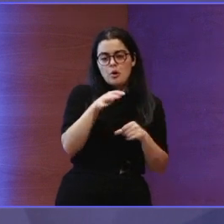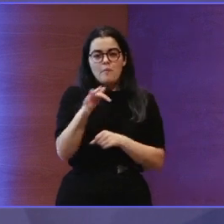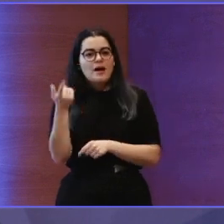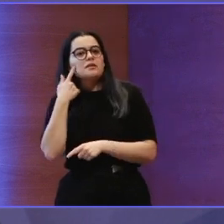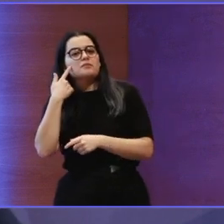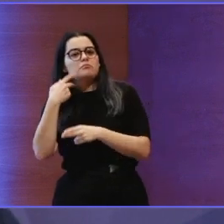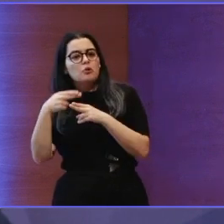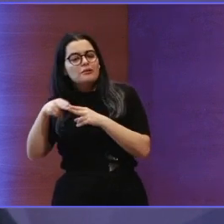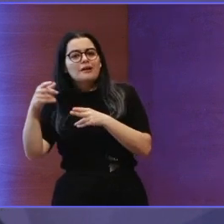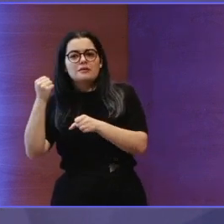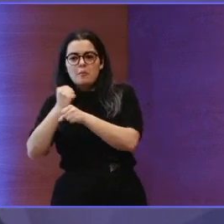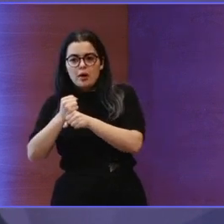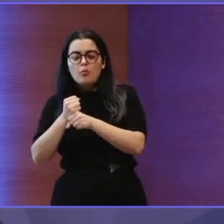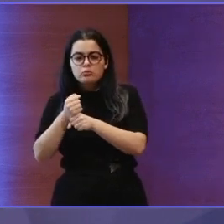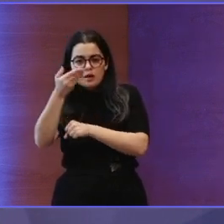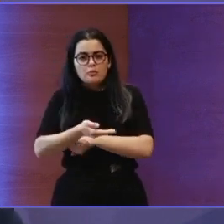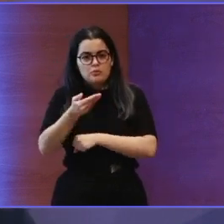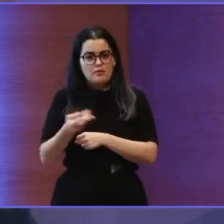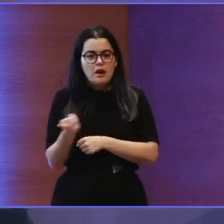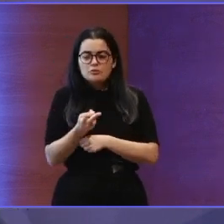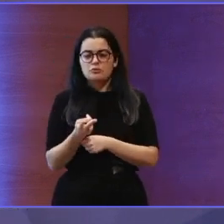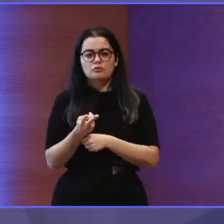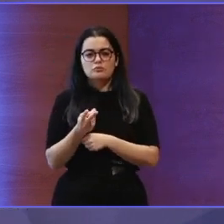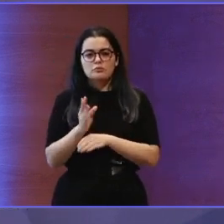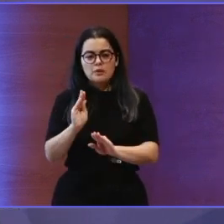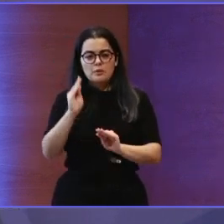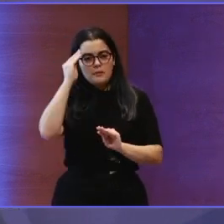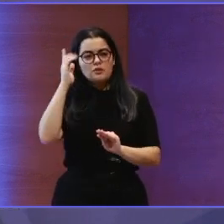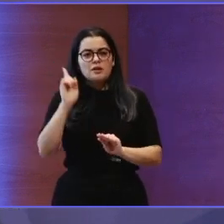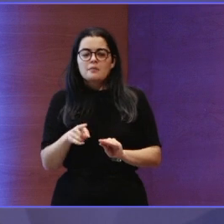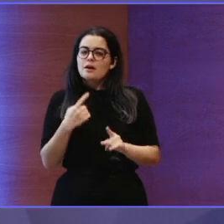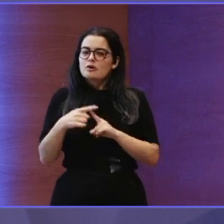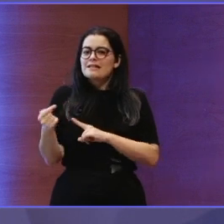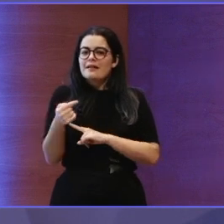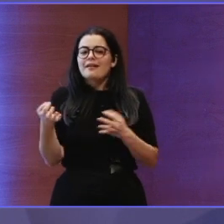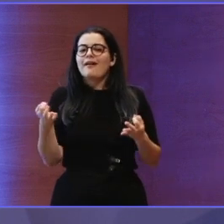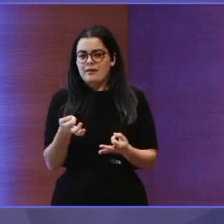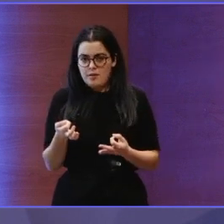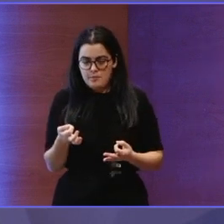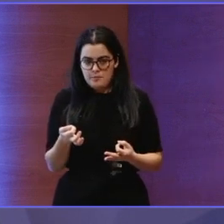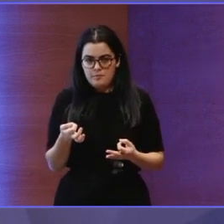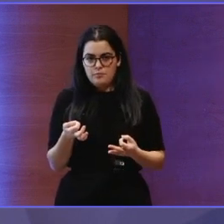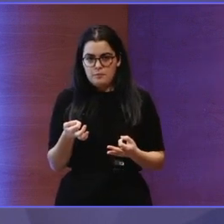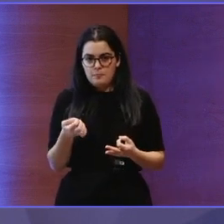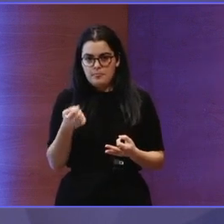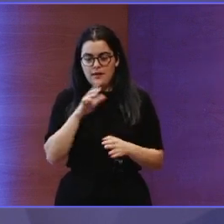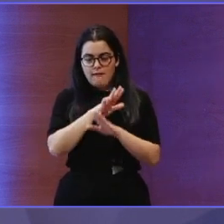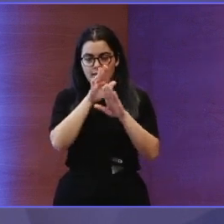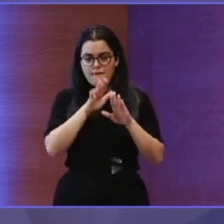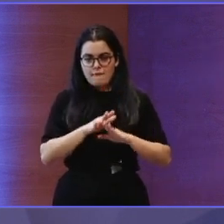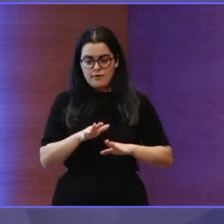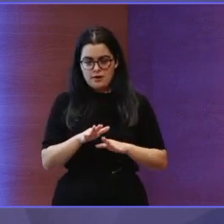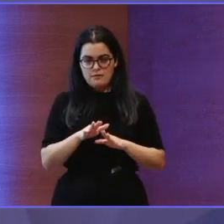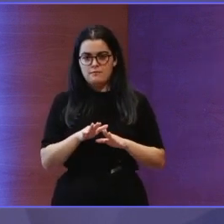ventaja que tiene que tendría poco sentido que fuera de otra manera pero creo que tiene desventajas la principal desventaja es eh subsumir